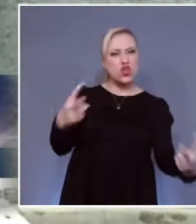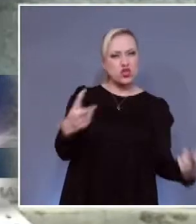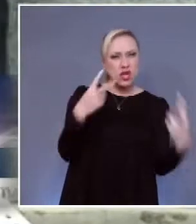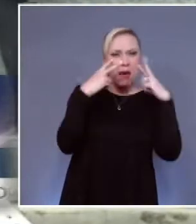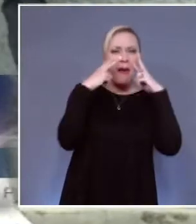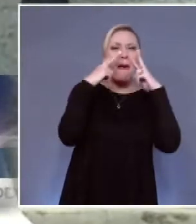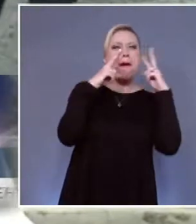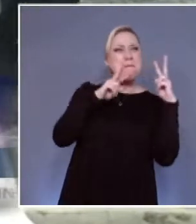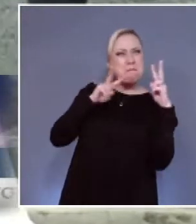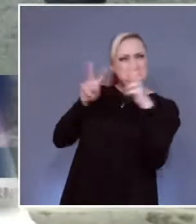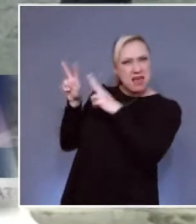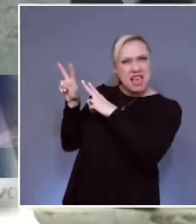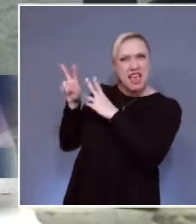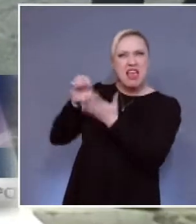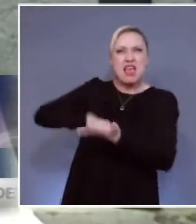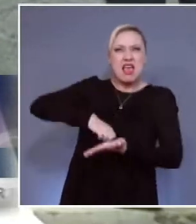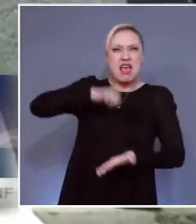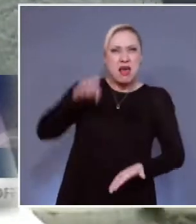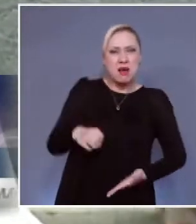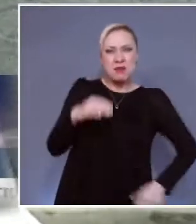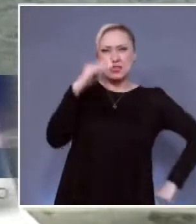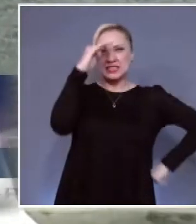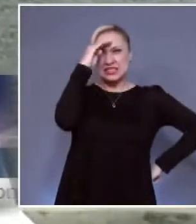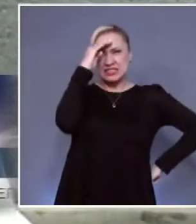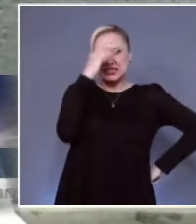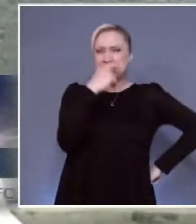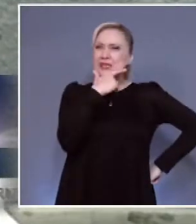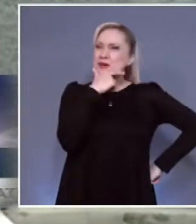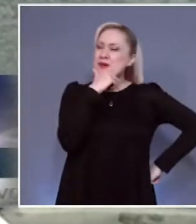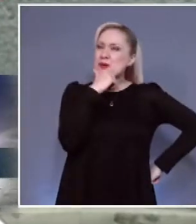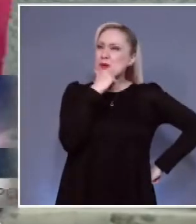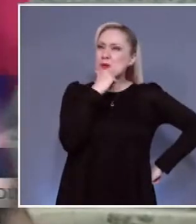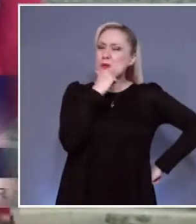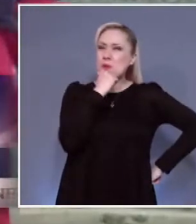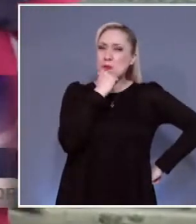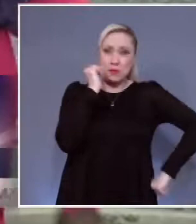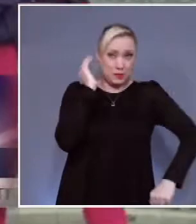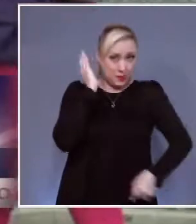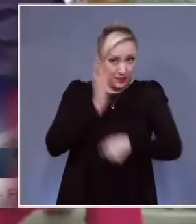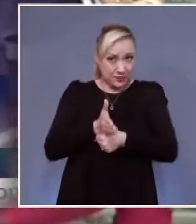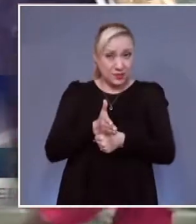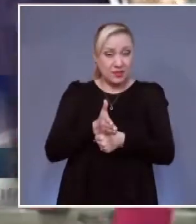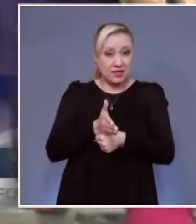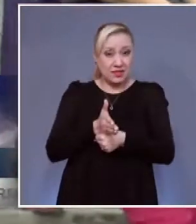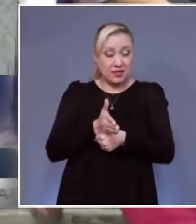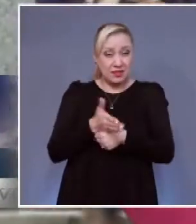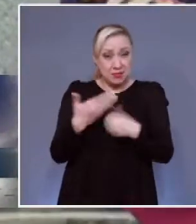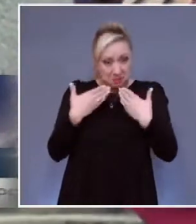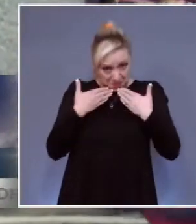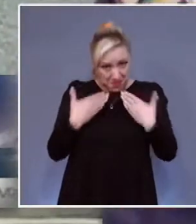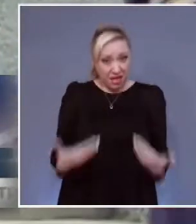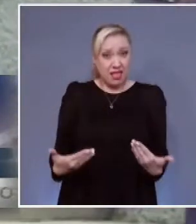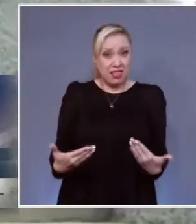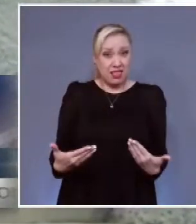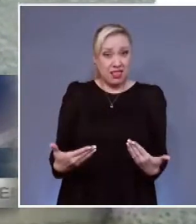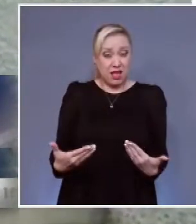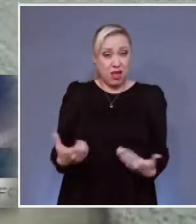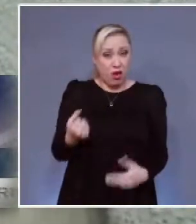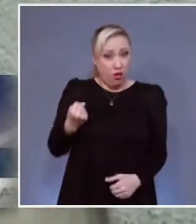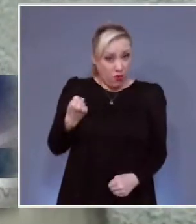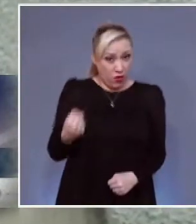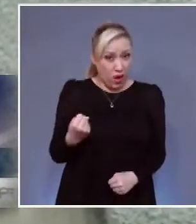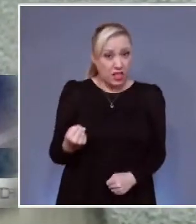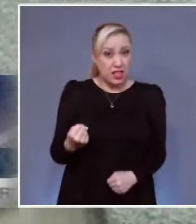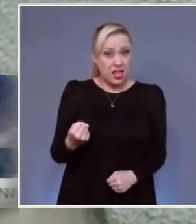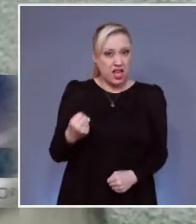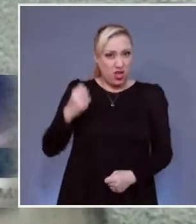sobre qué tipo de sanción estamos generando para personas que están acusadas simplemente